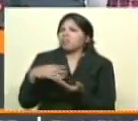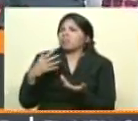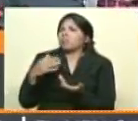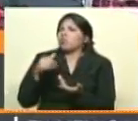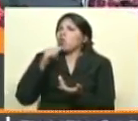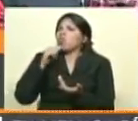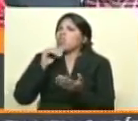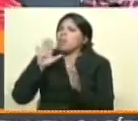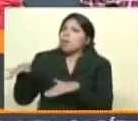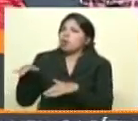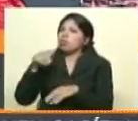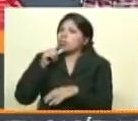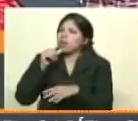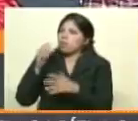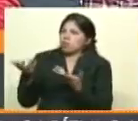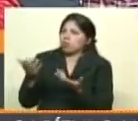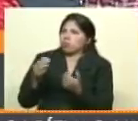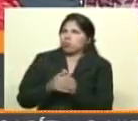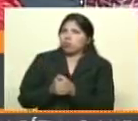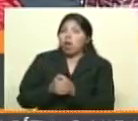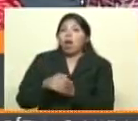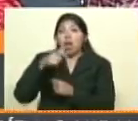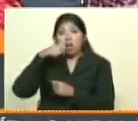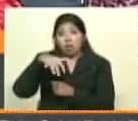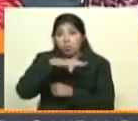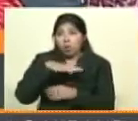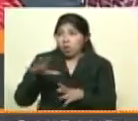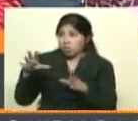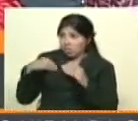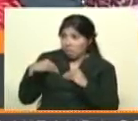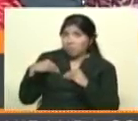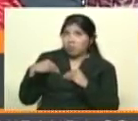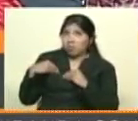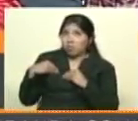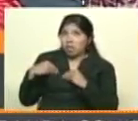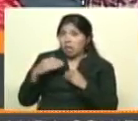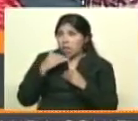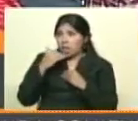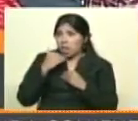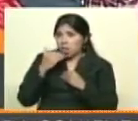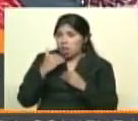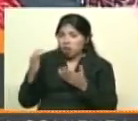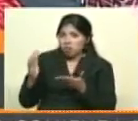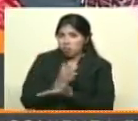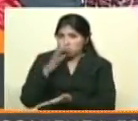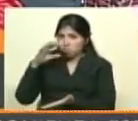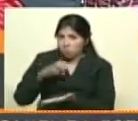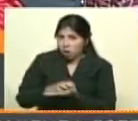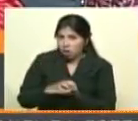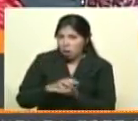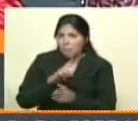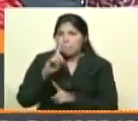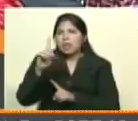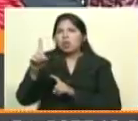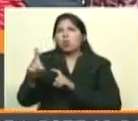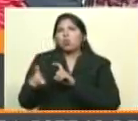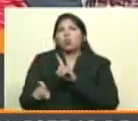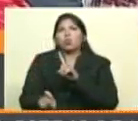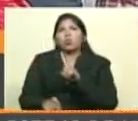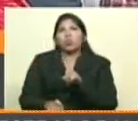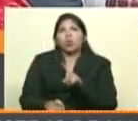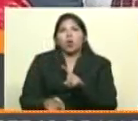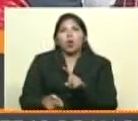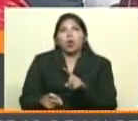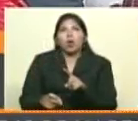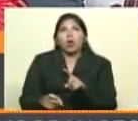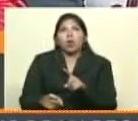de Estado? ¿Y el pueblo venezolano aceptaría alguna intentona golpista? Pregunto.